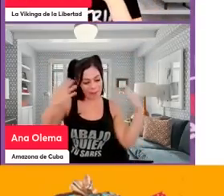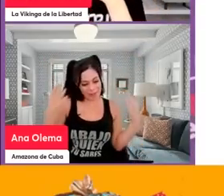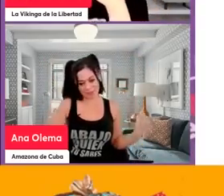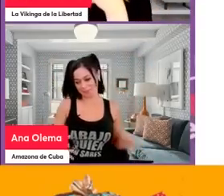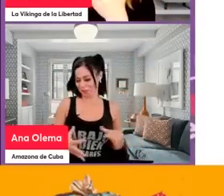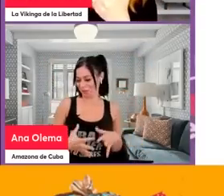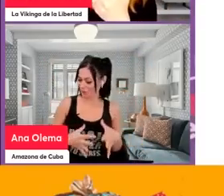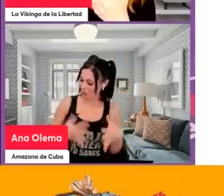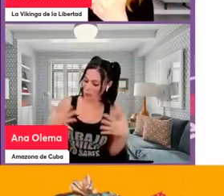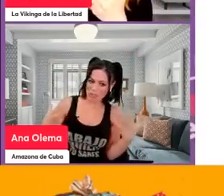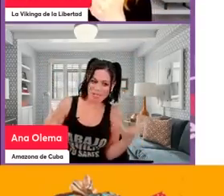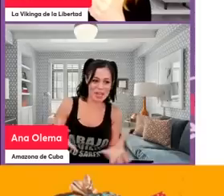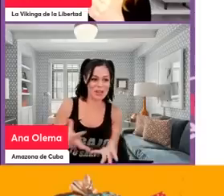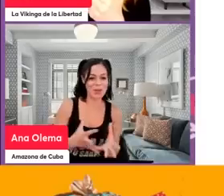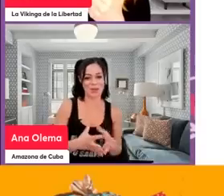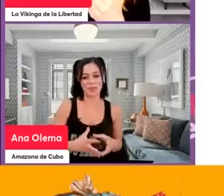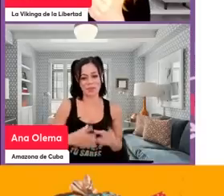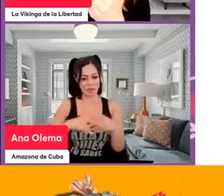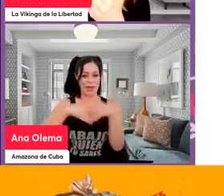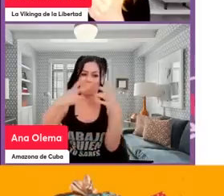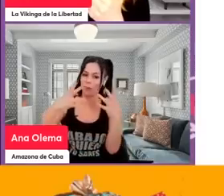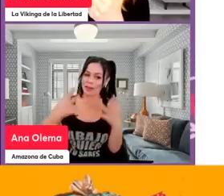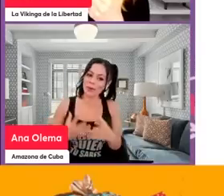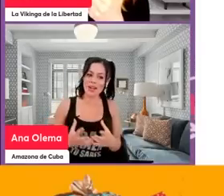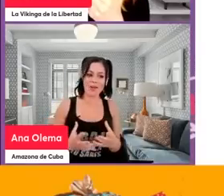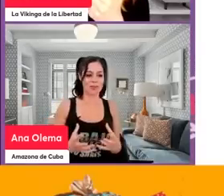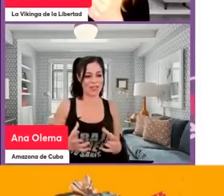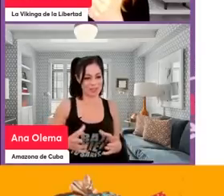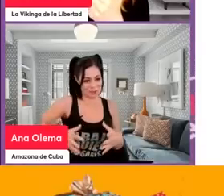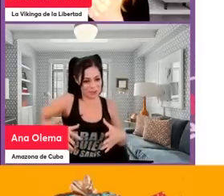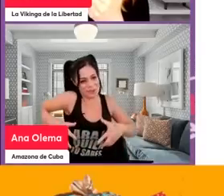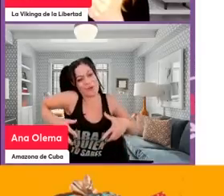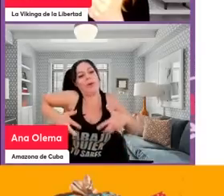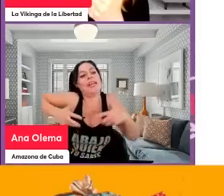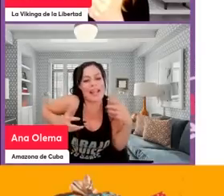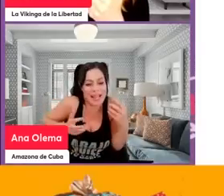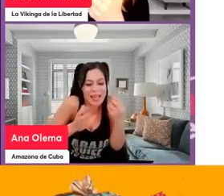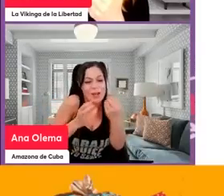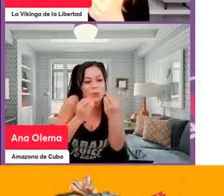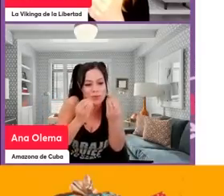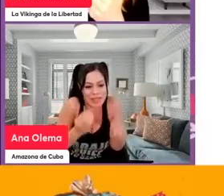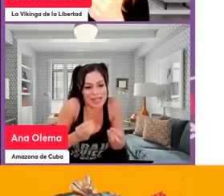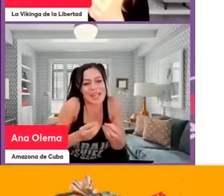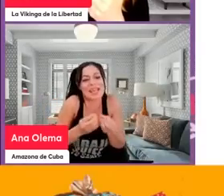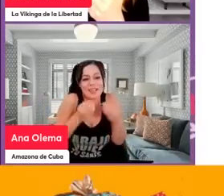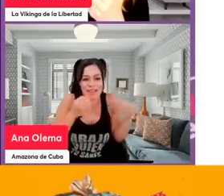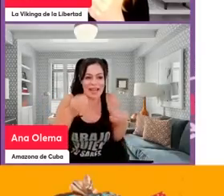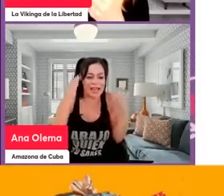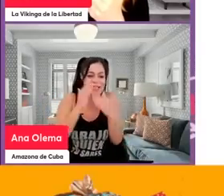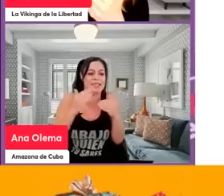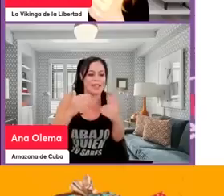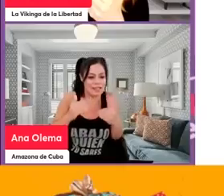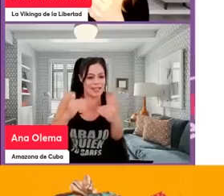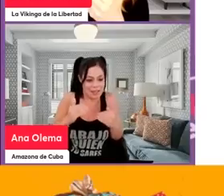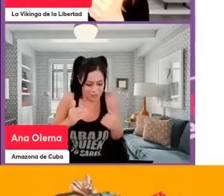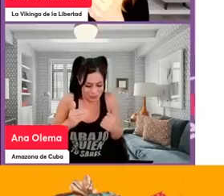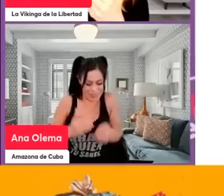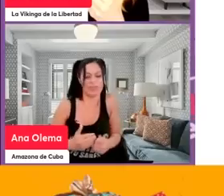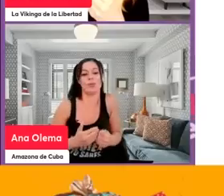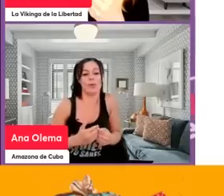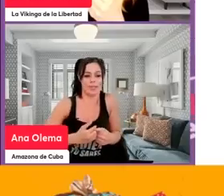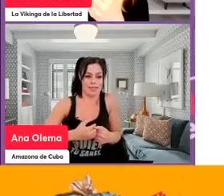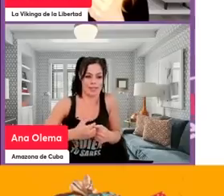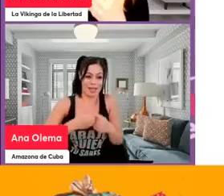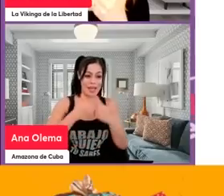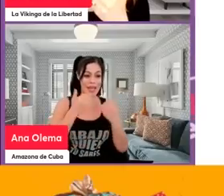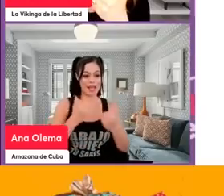A ver, como dice Liu, para ponerlo en contexto, lo que ustedes están entendiendo que